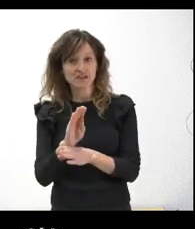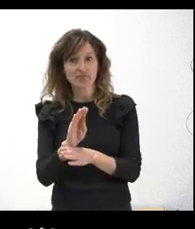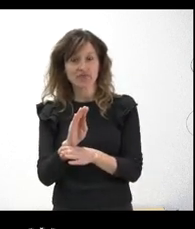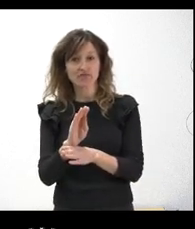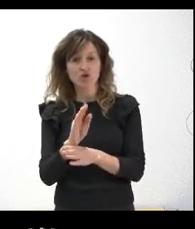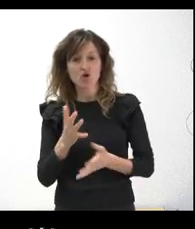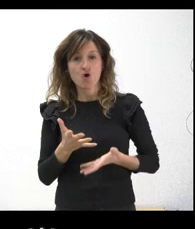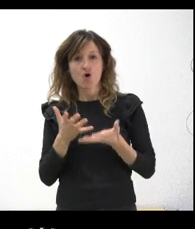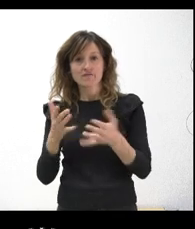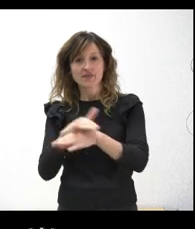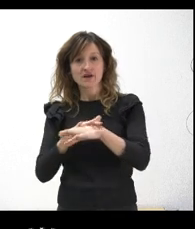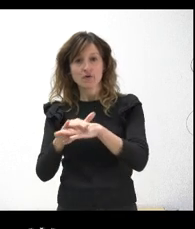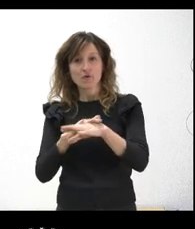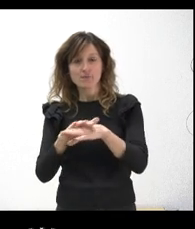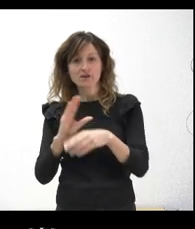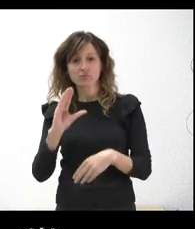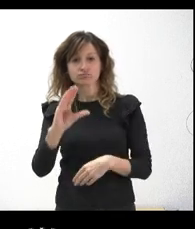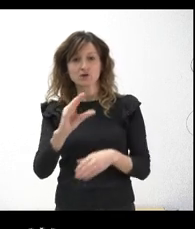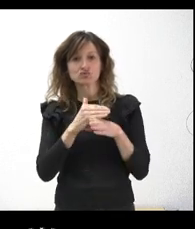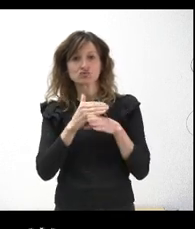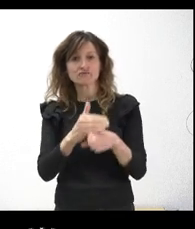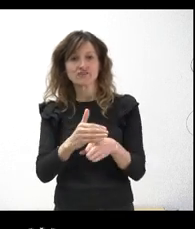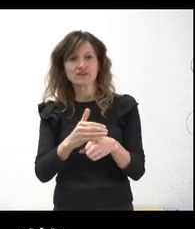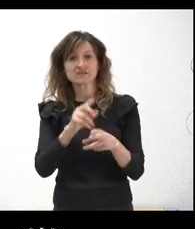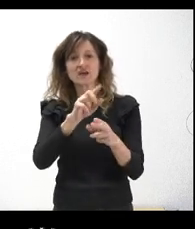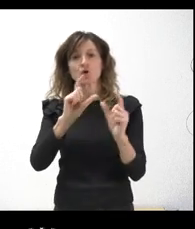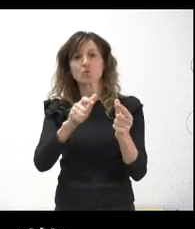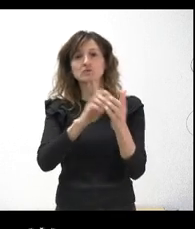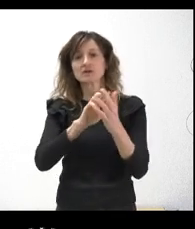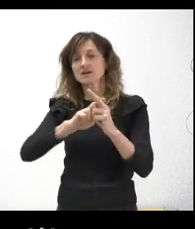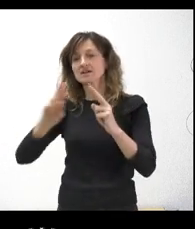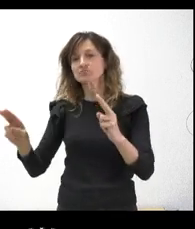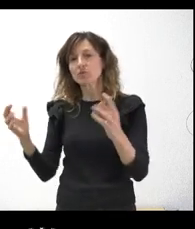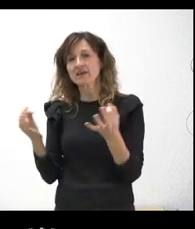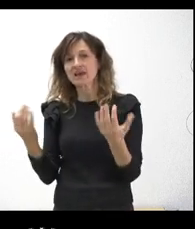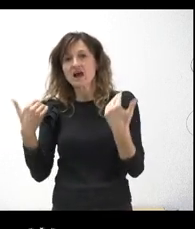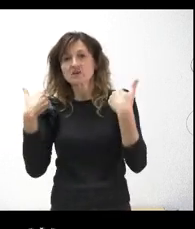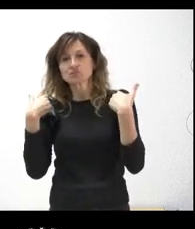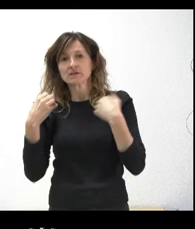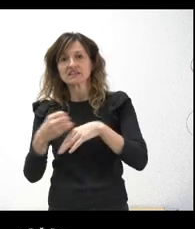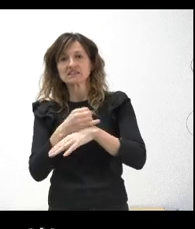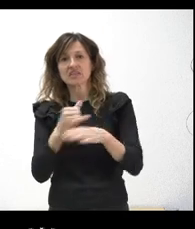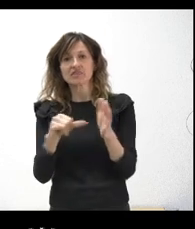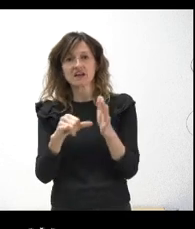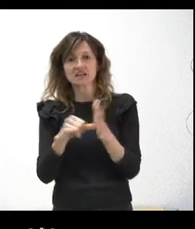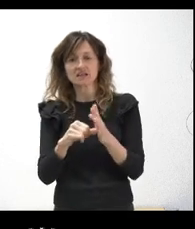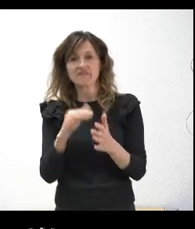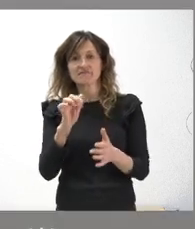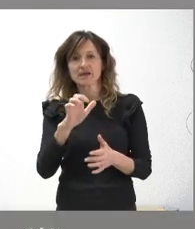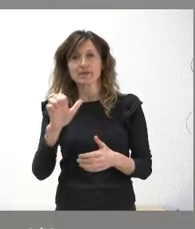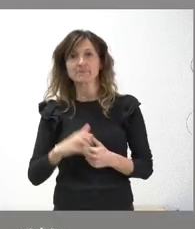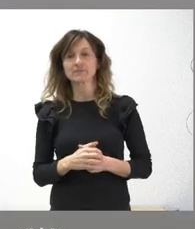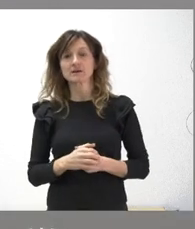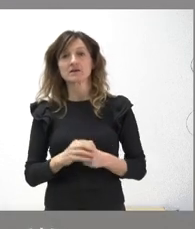ofreciera al gobierno y la financiación fuera la suficiente qué respondería la junta a asumir este tren de cercanías este tren de feb lo que